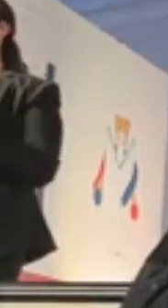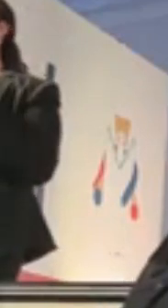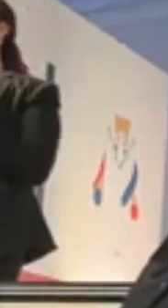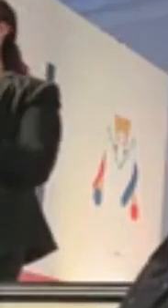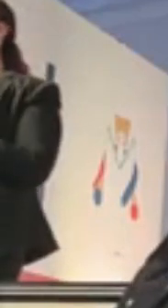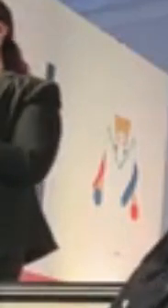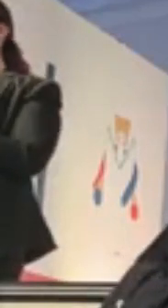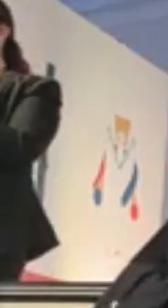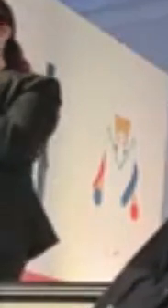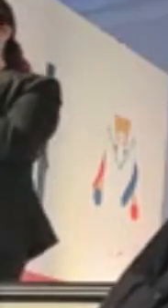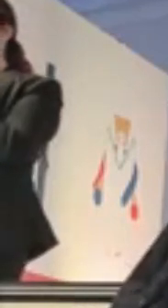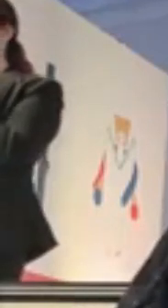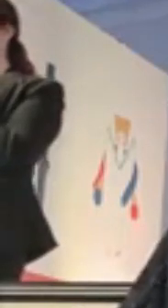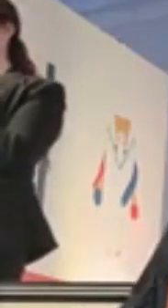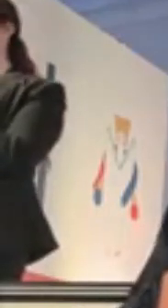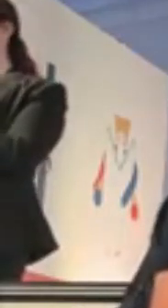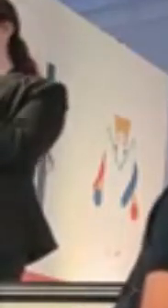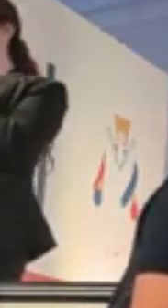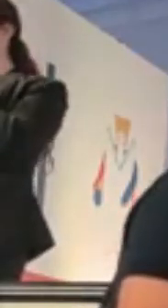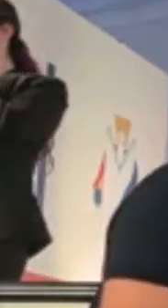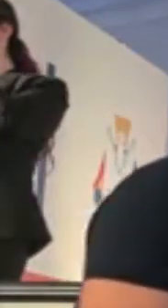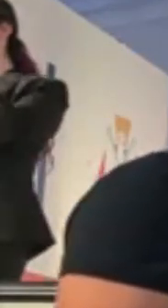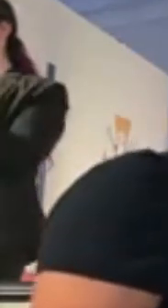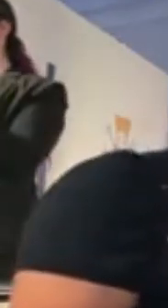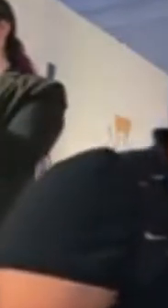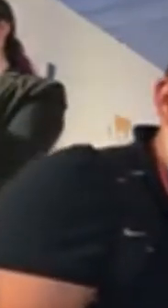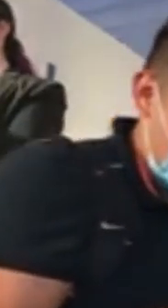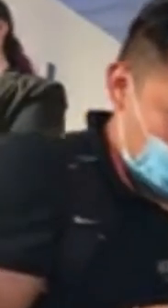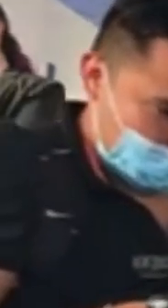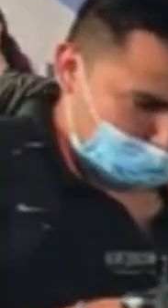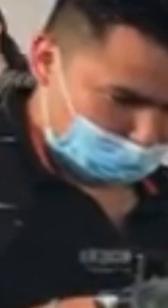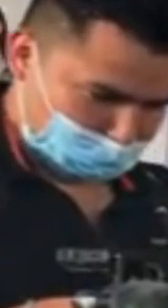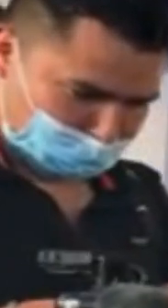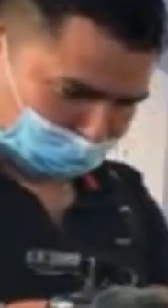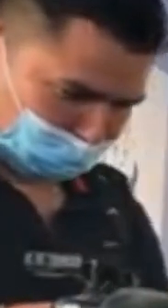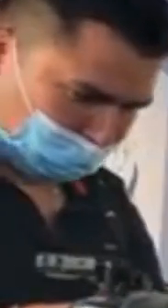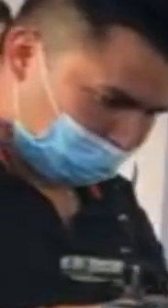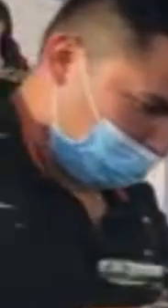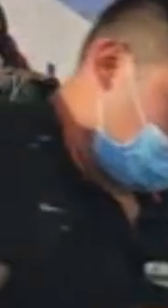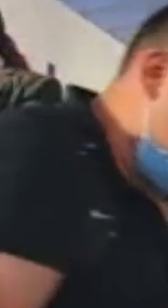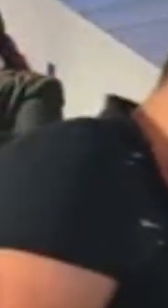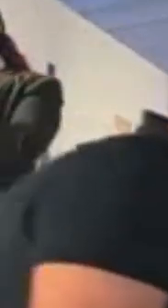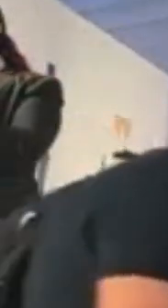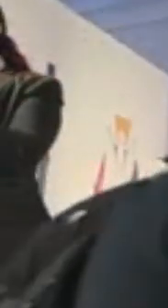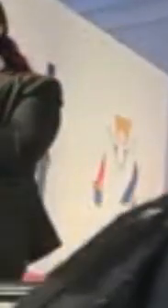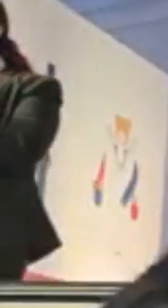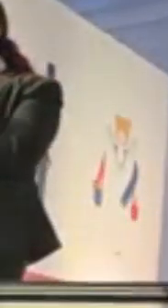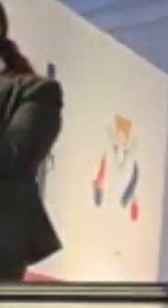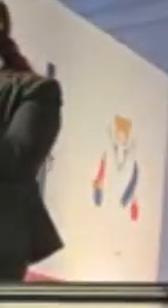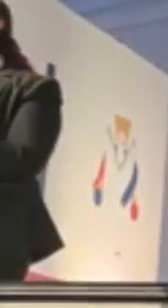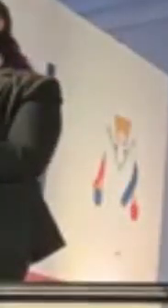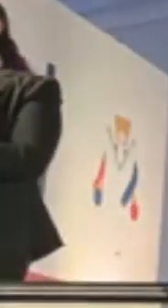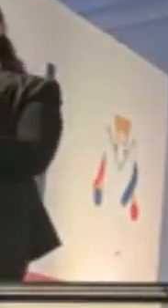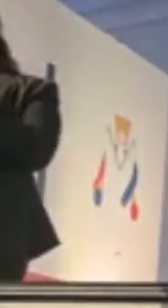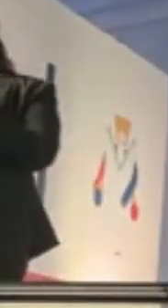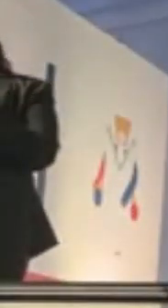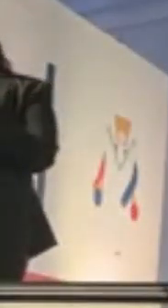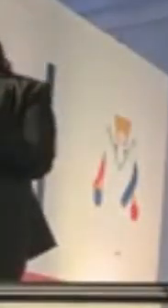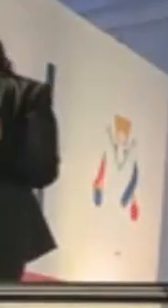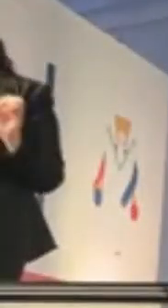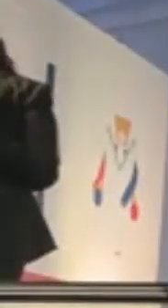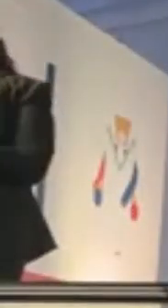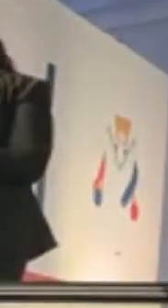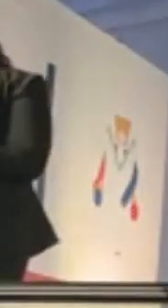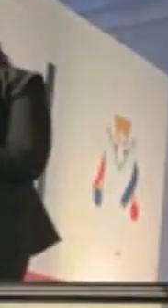tutor en mi tesis doctoral, pues seguramente este libro no hubiera sido posible. La